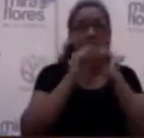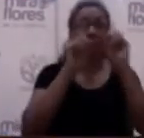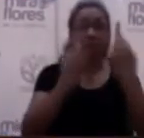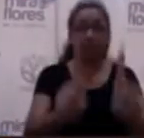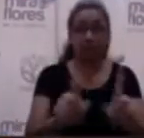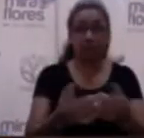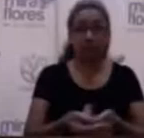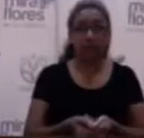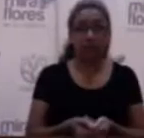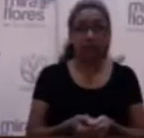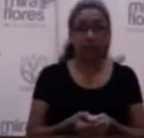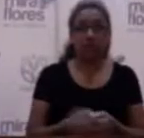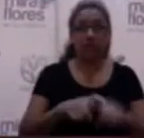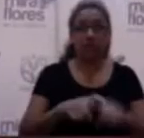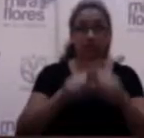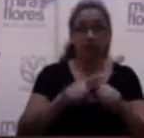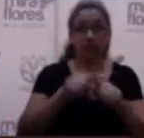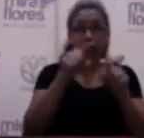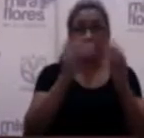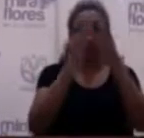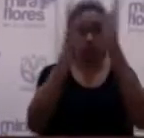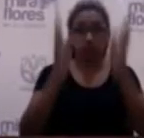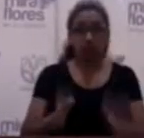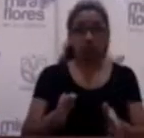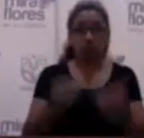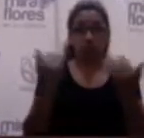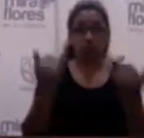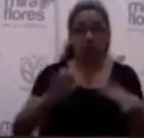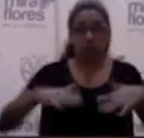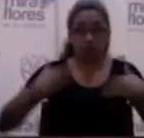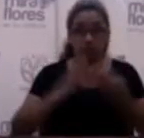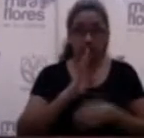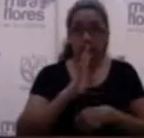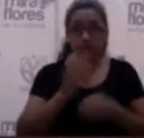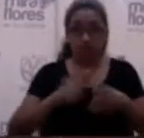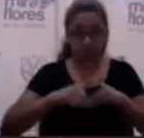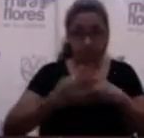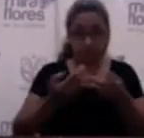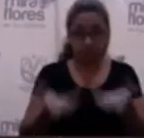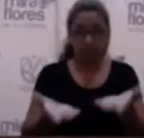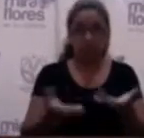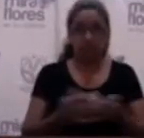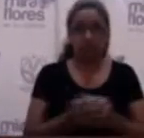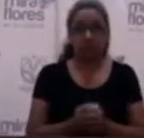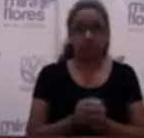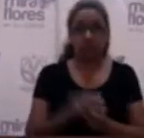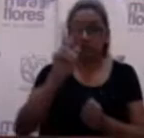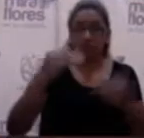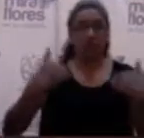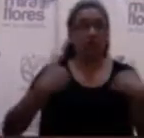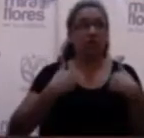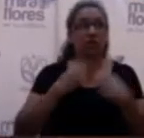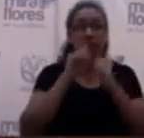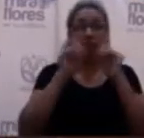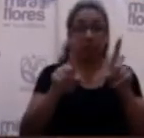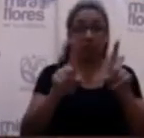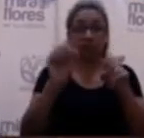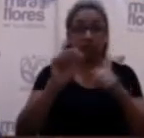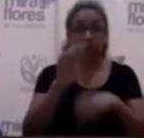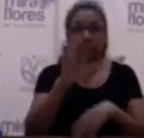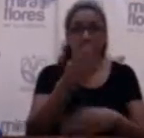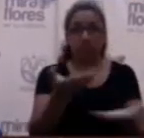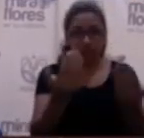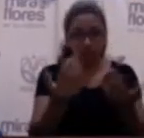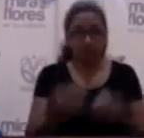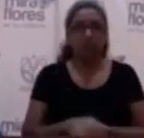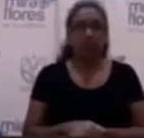hay alguien que quiere hacer alguna pregunta acerca de lo expuesto. Este es el momento de poder hacerlo. ¿No tenemos